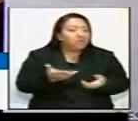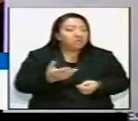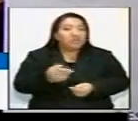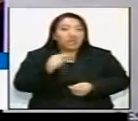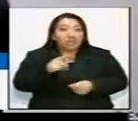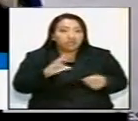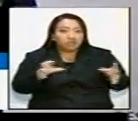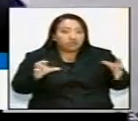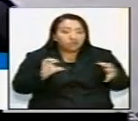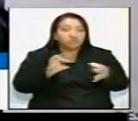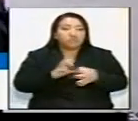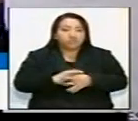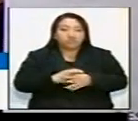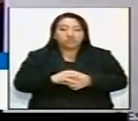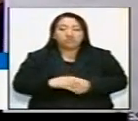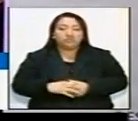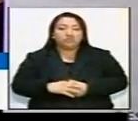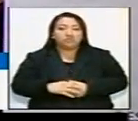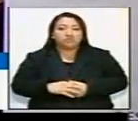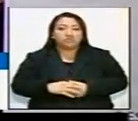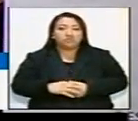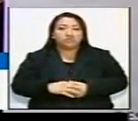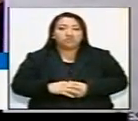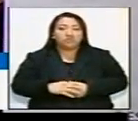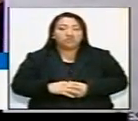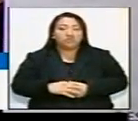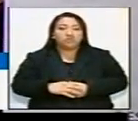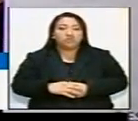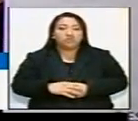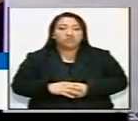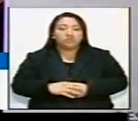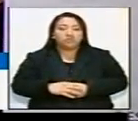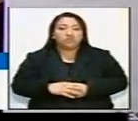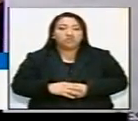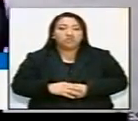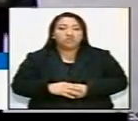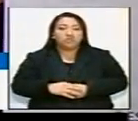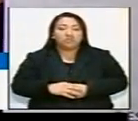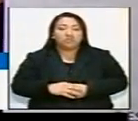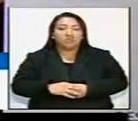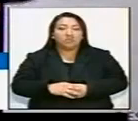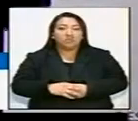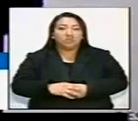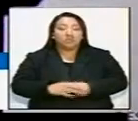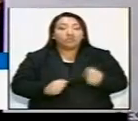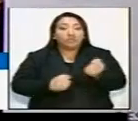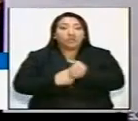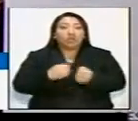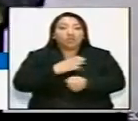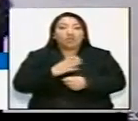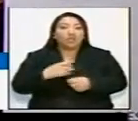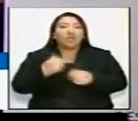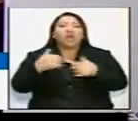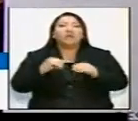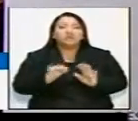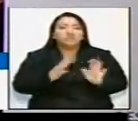esto se hace también apoyado por el gobierno y entonces esto es un proceso que ocurre